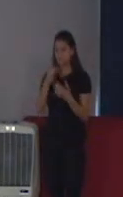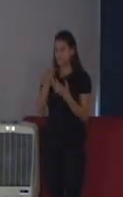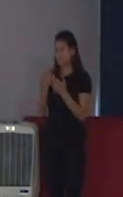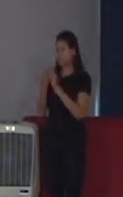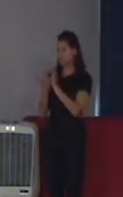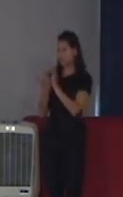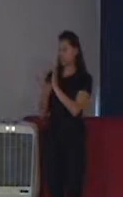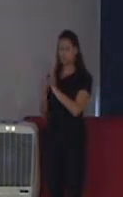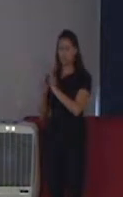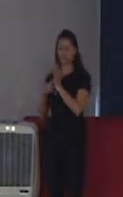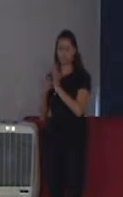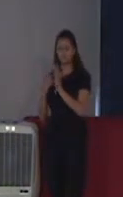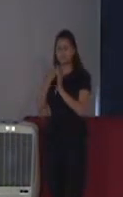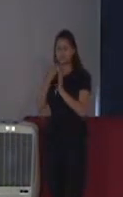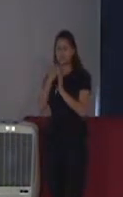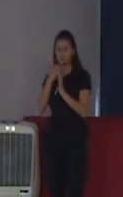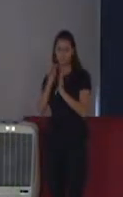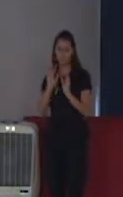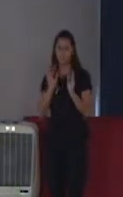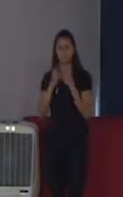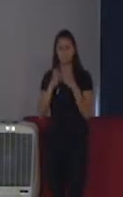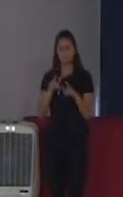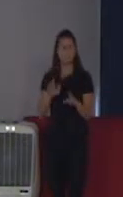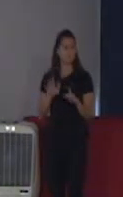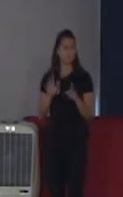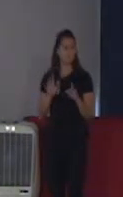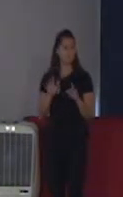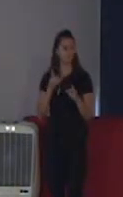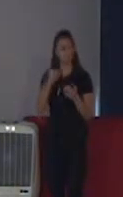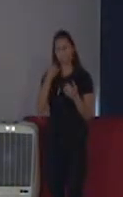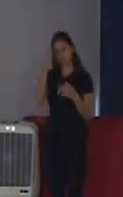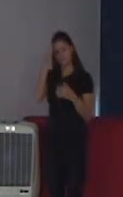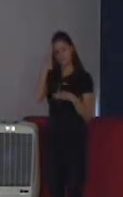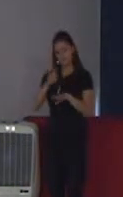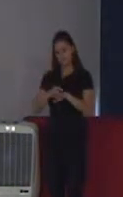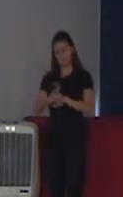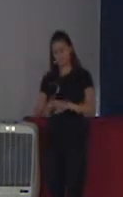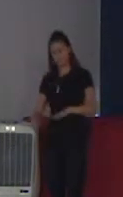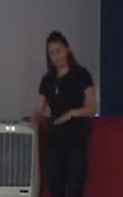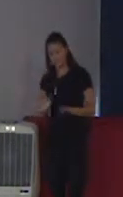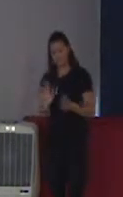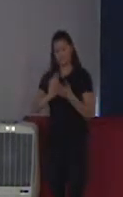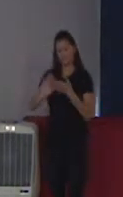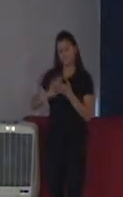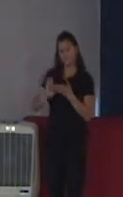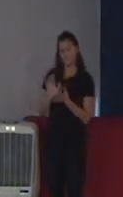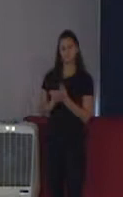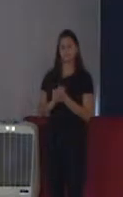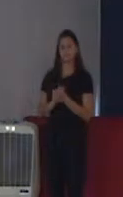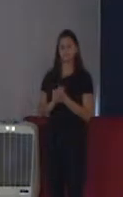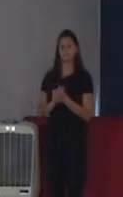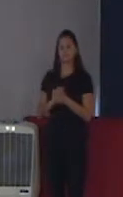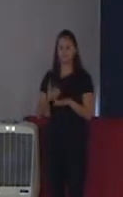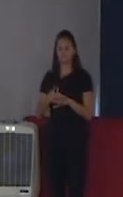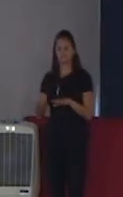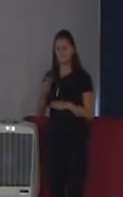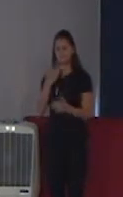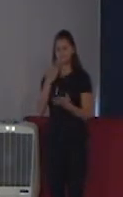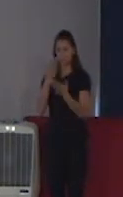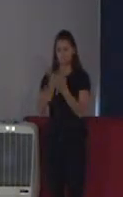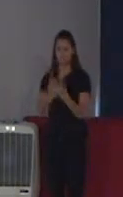ustedes consideren, pero muchas gracias por haber, y yo sé que nos tomamos mucho más del tiempo, entonces discúlpenos la demora. Muchas